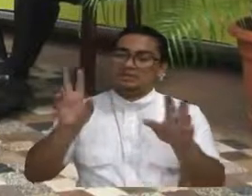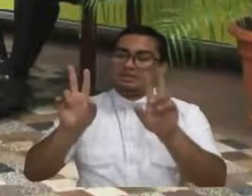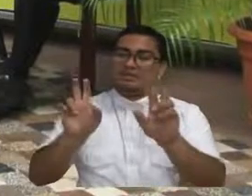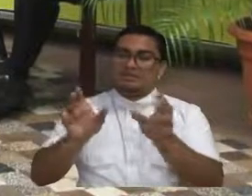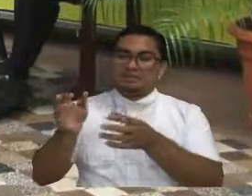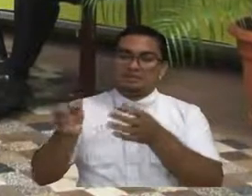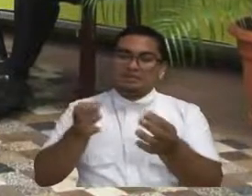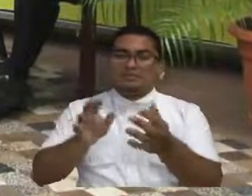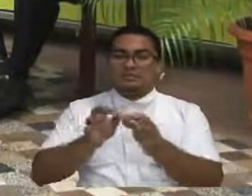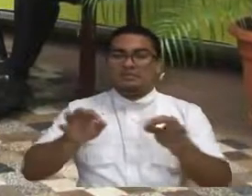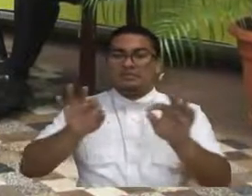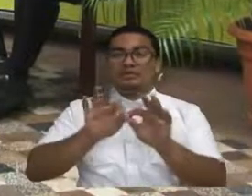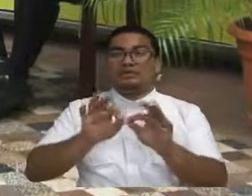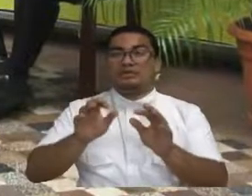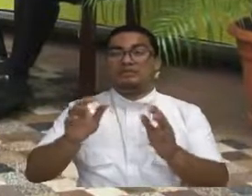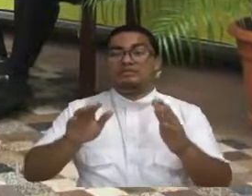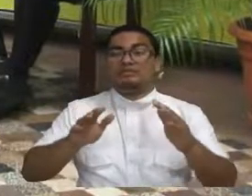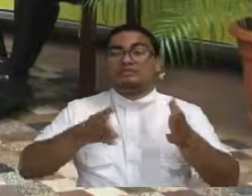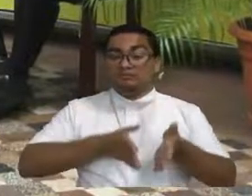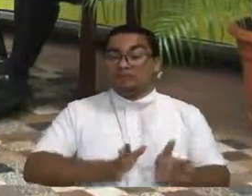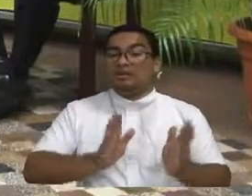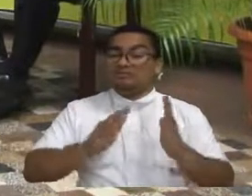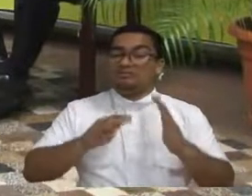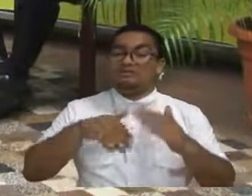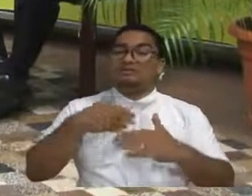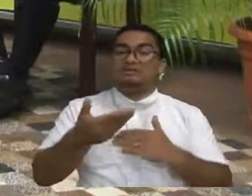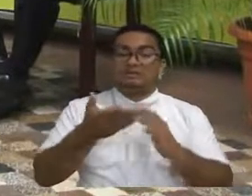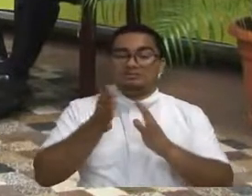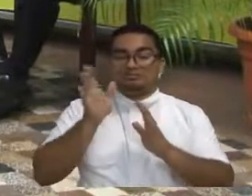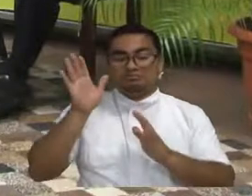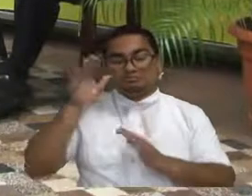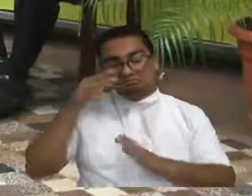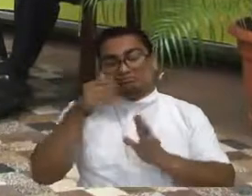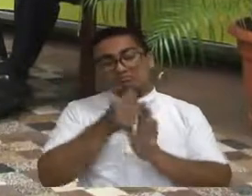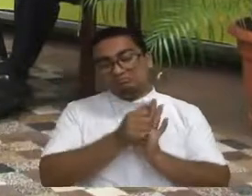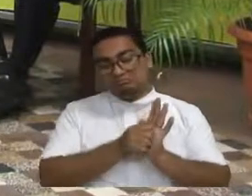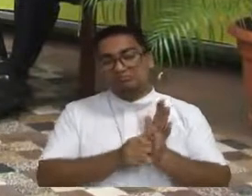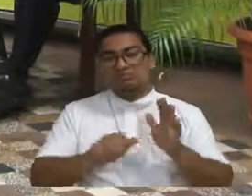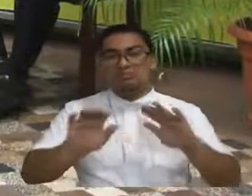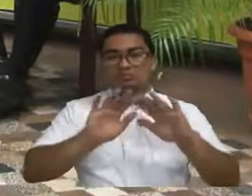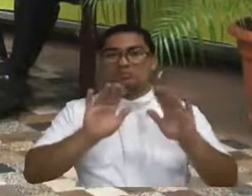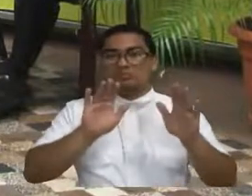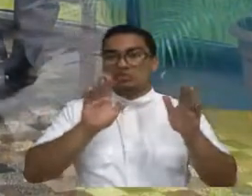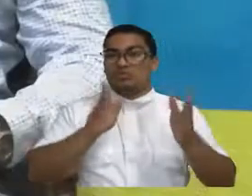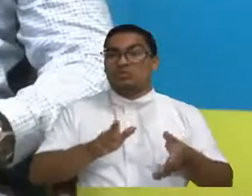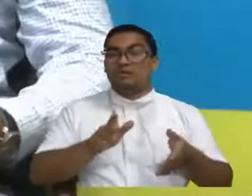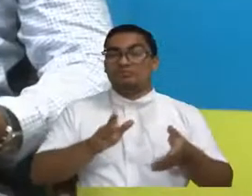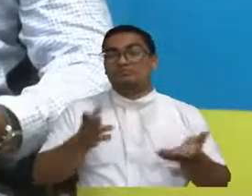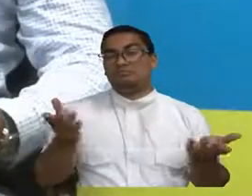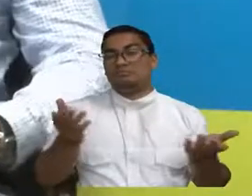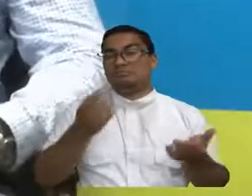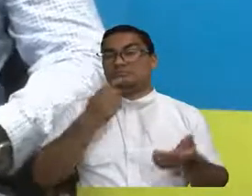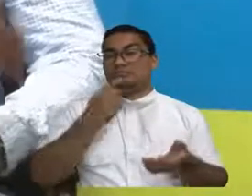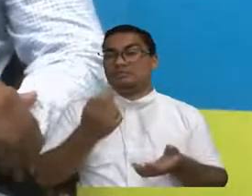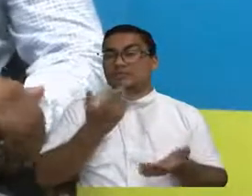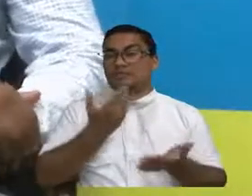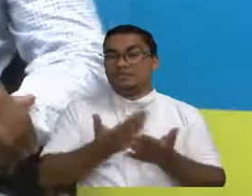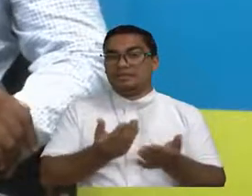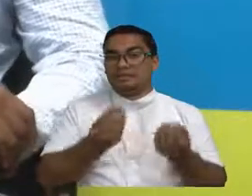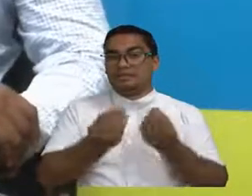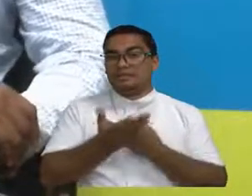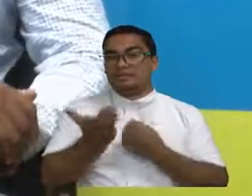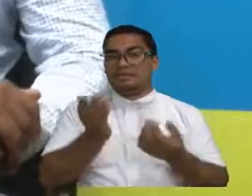depresión posparto, que suele aparecer en las mujeres que han dado a luz. Gracias, amigos televidentes,